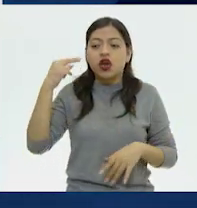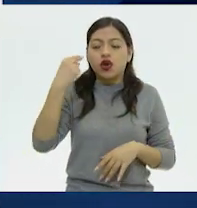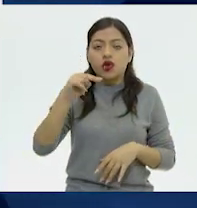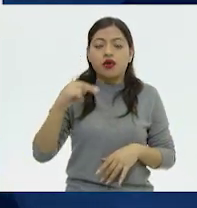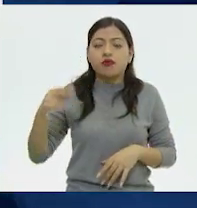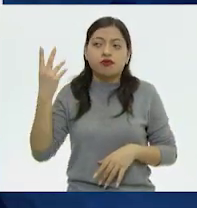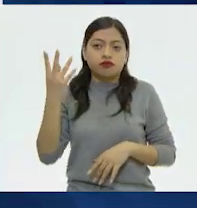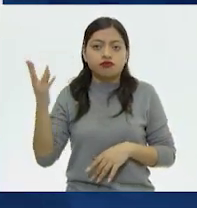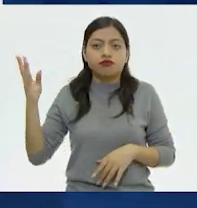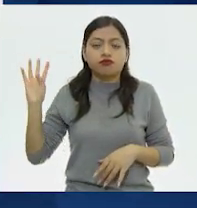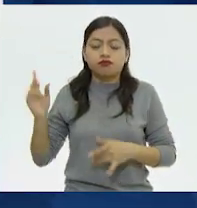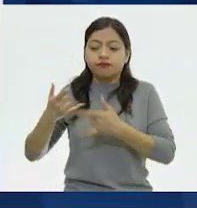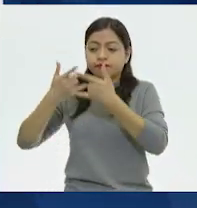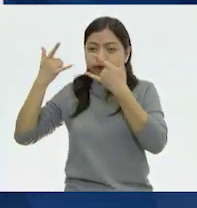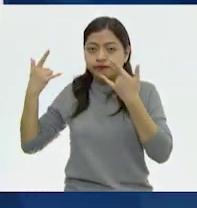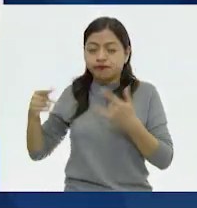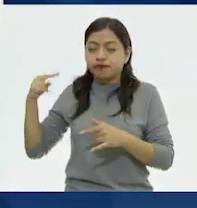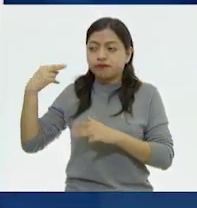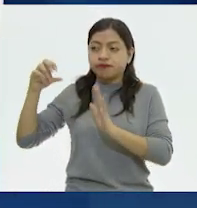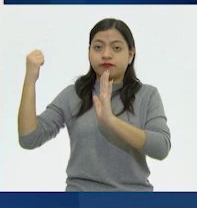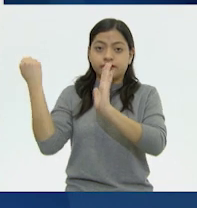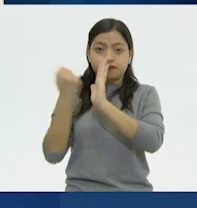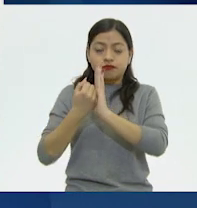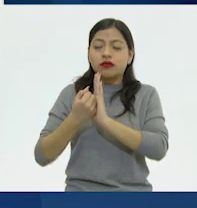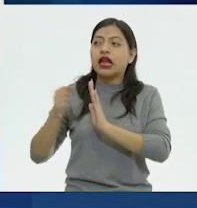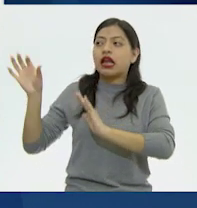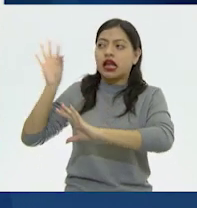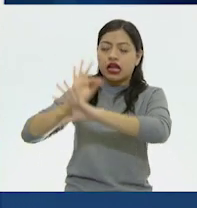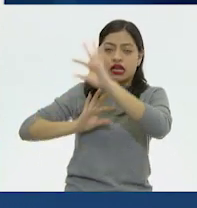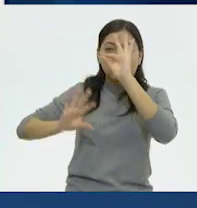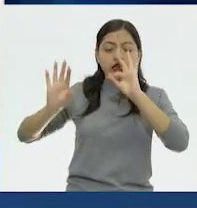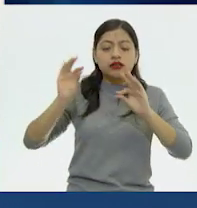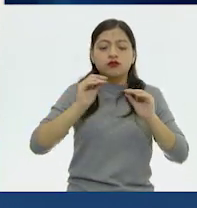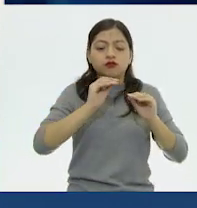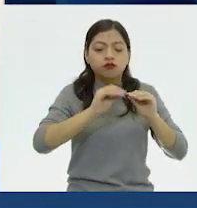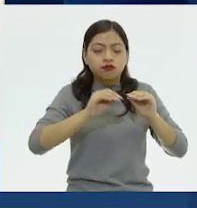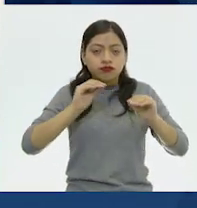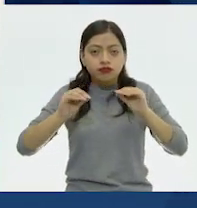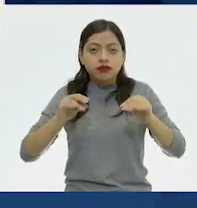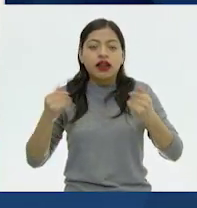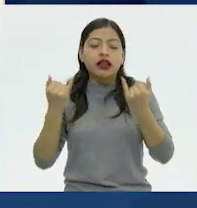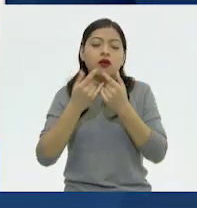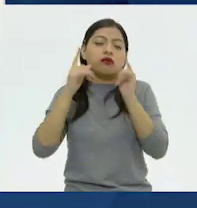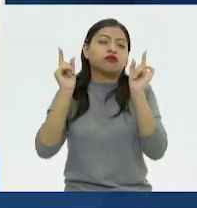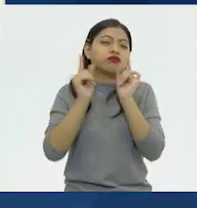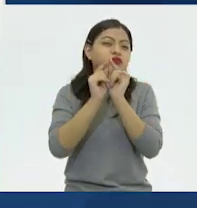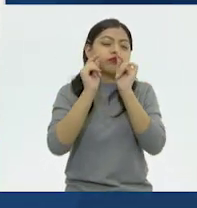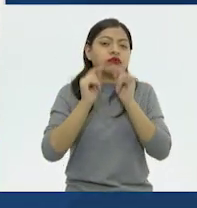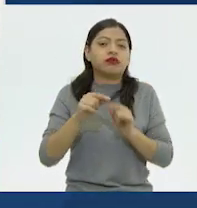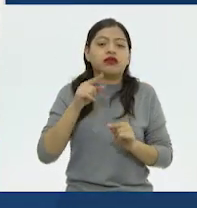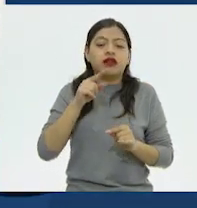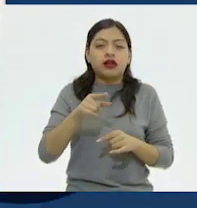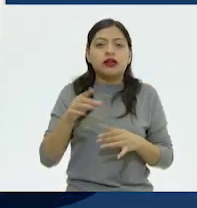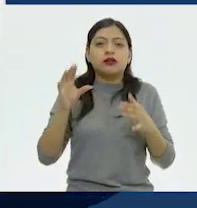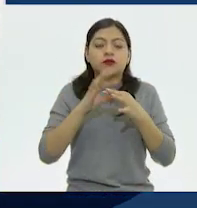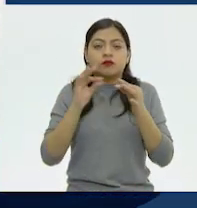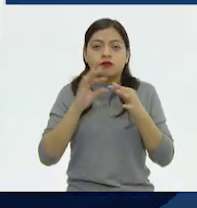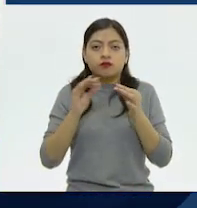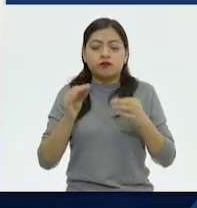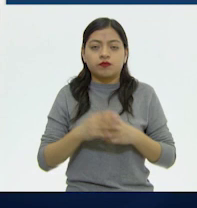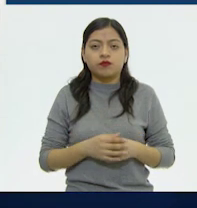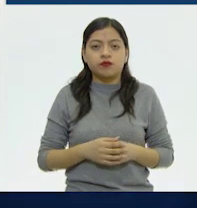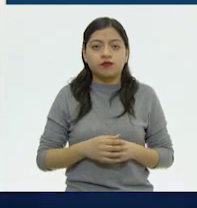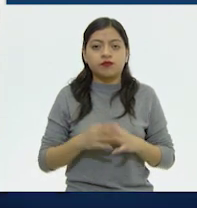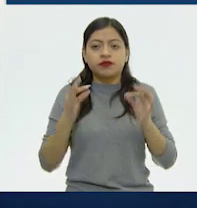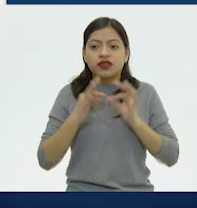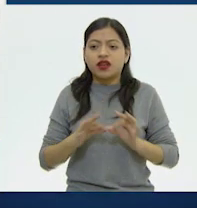aquellos personajes históricos que eran relevantes y en una forma bastante sintética puse cuáles eran los elementos que eran